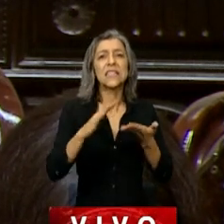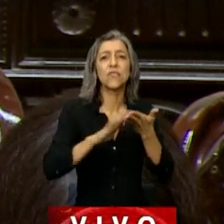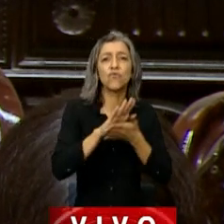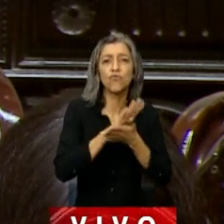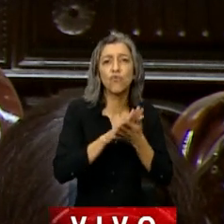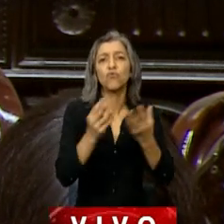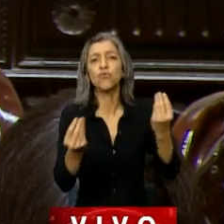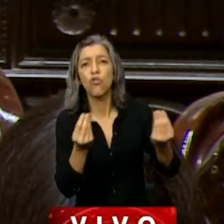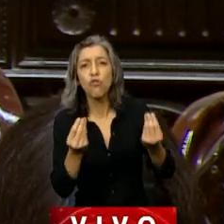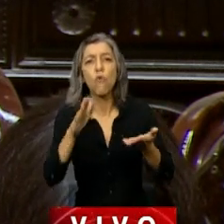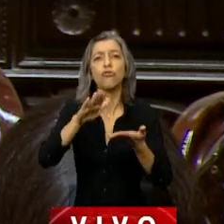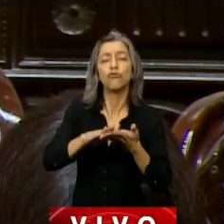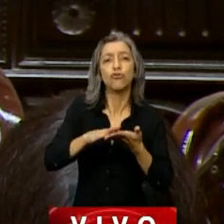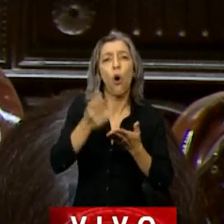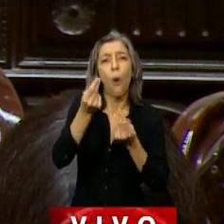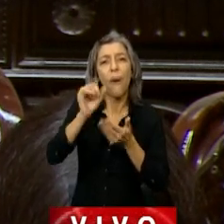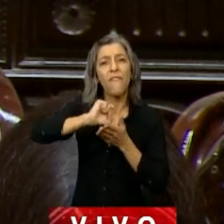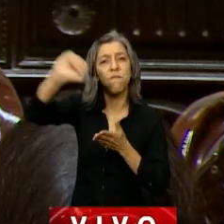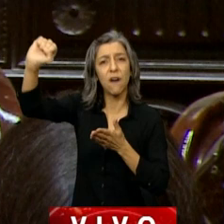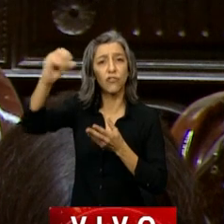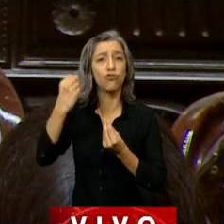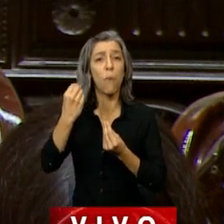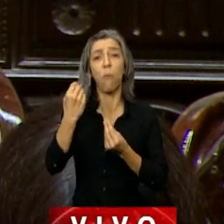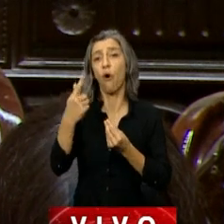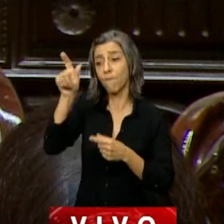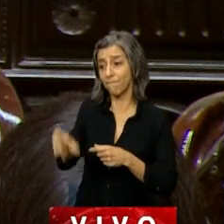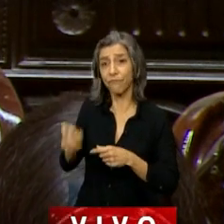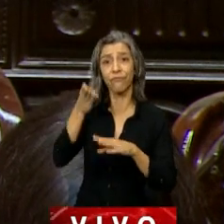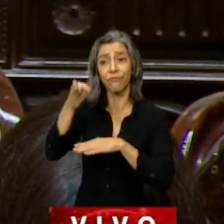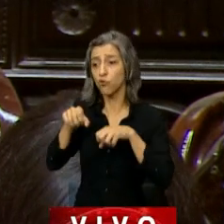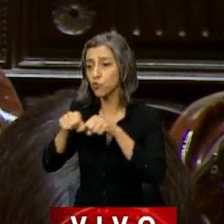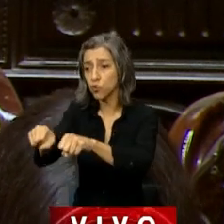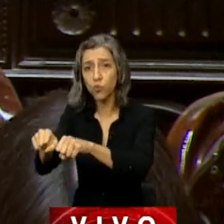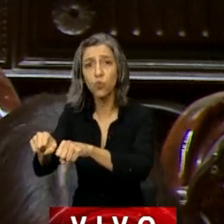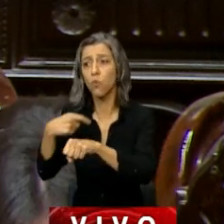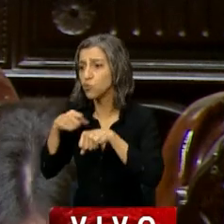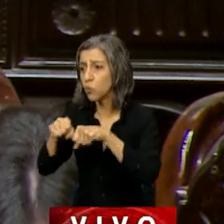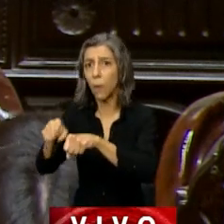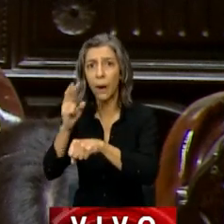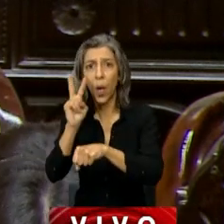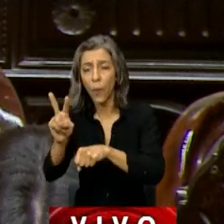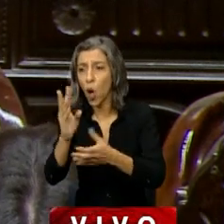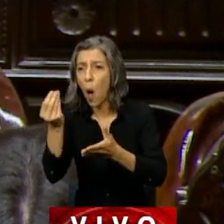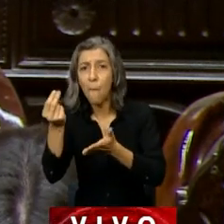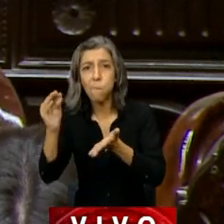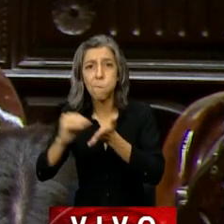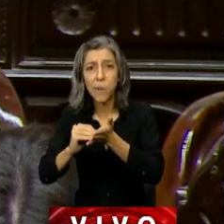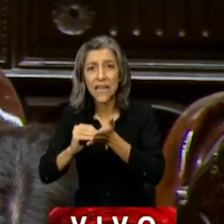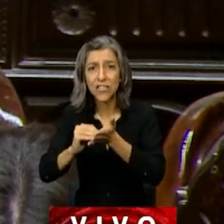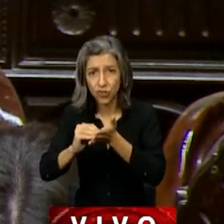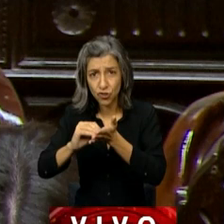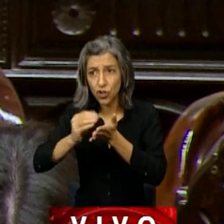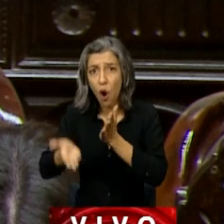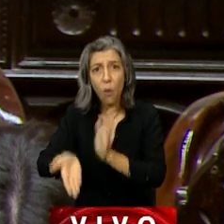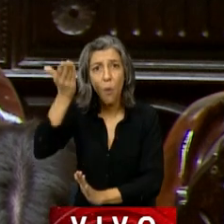había visitado un supermercado y los precios habían subido más del 20%. Lo están